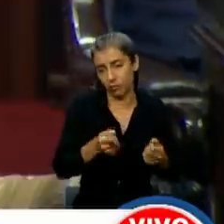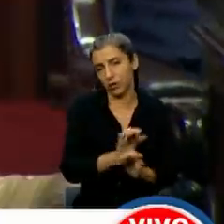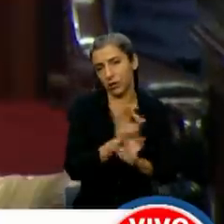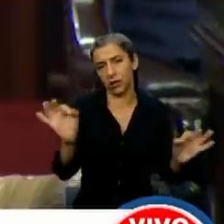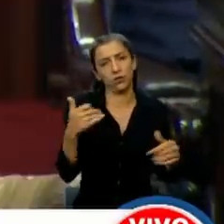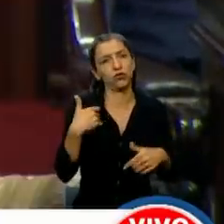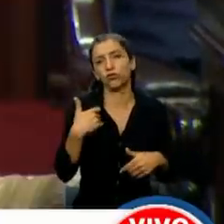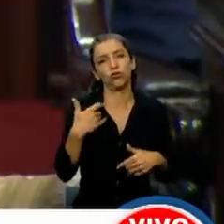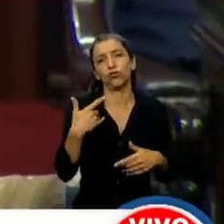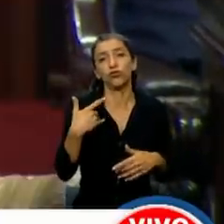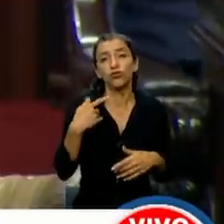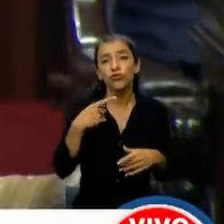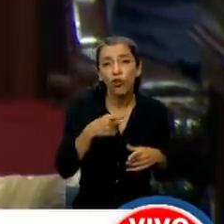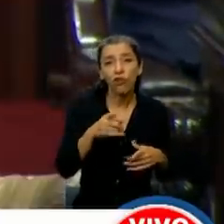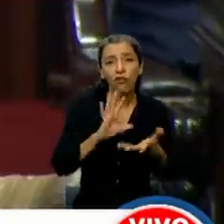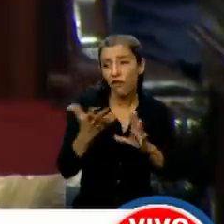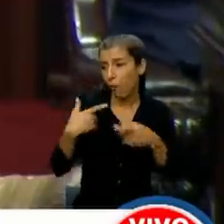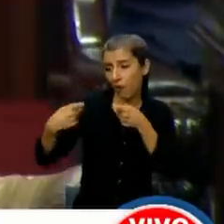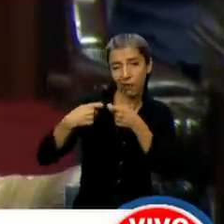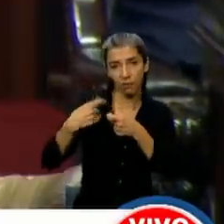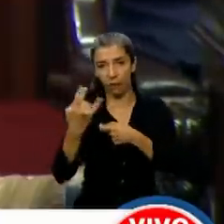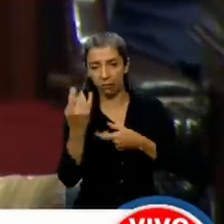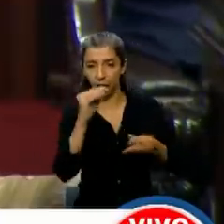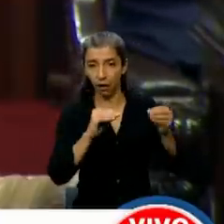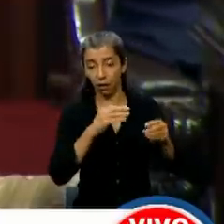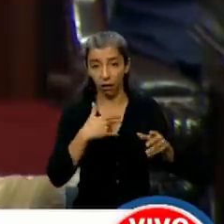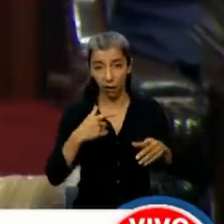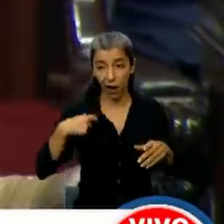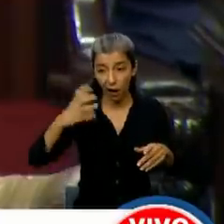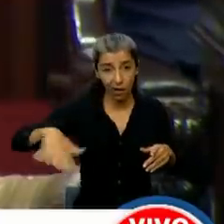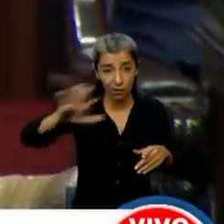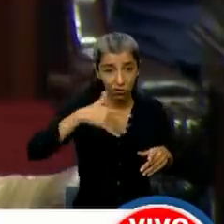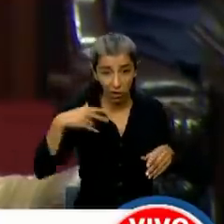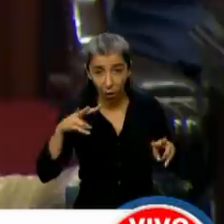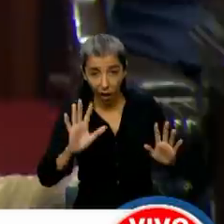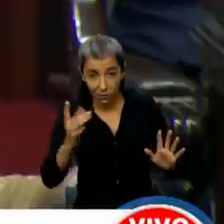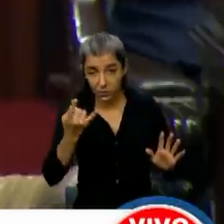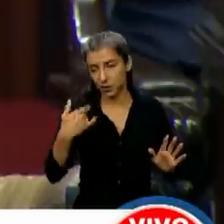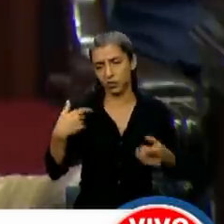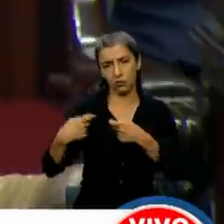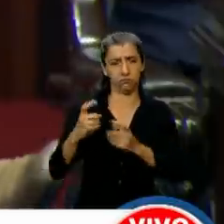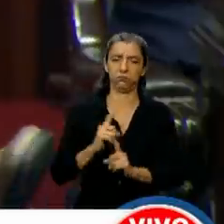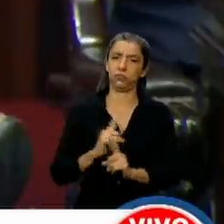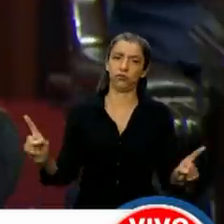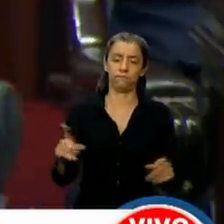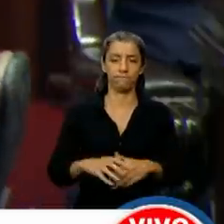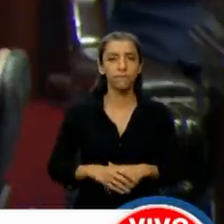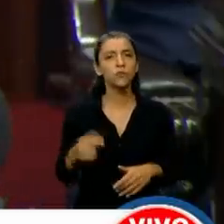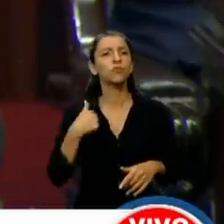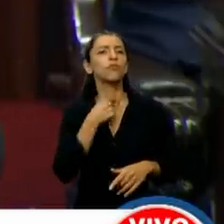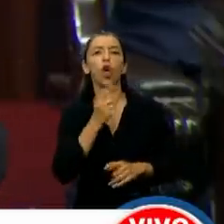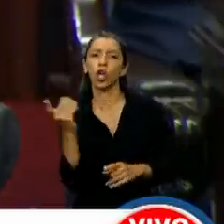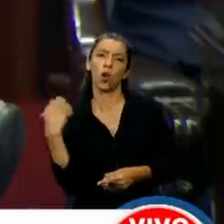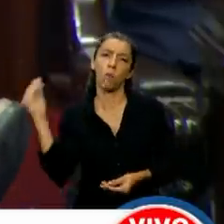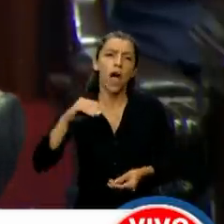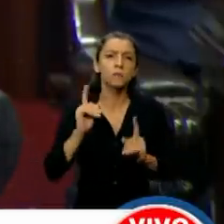cómplices de sus mentiras no me voy a detener en lo que ya con la solvencia que dan los datos han explicado mis colegas pero sí quiero reparar en